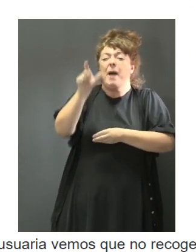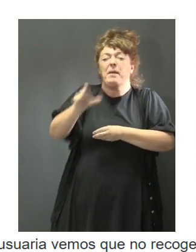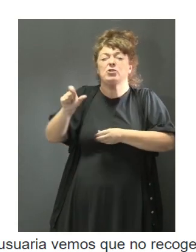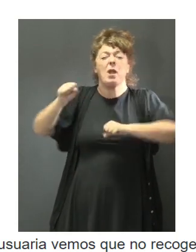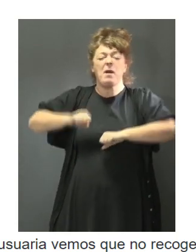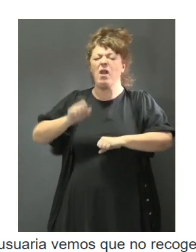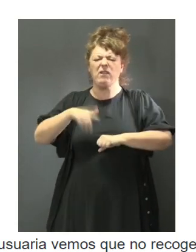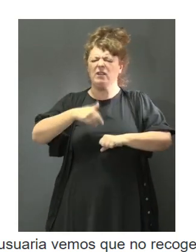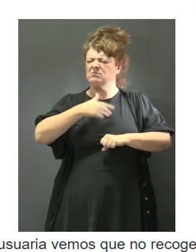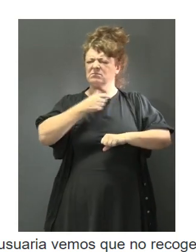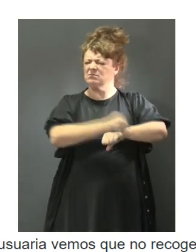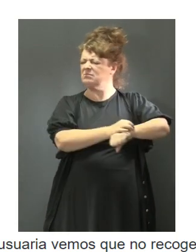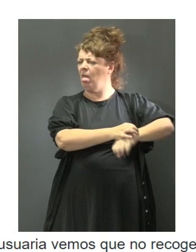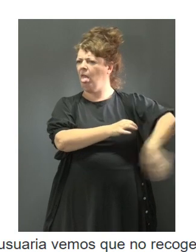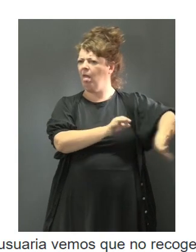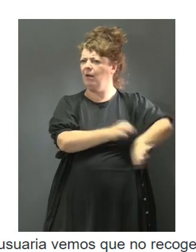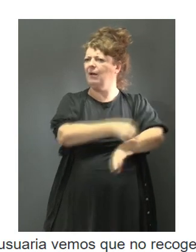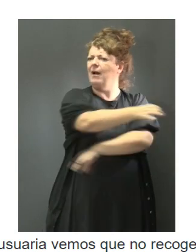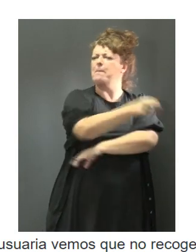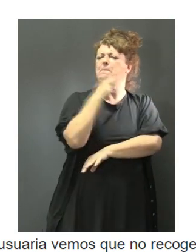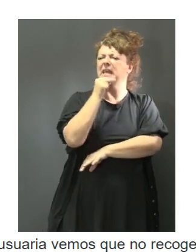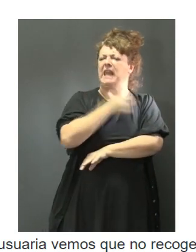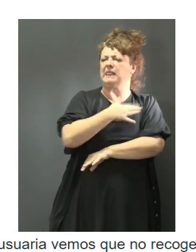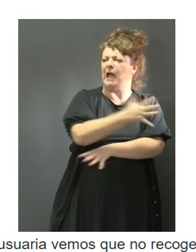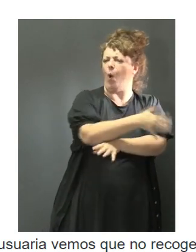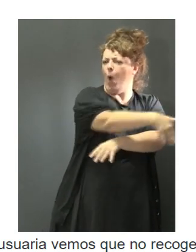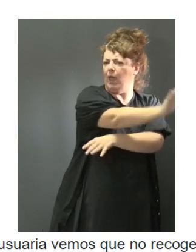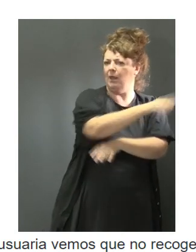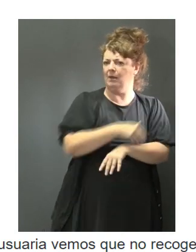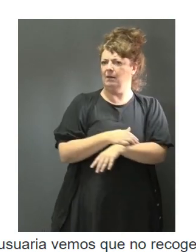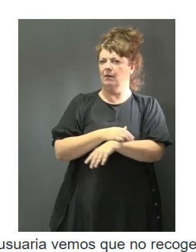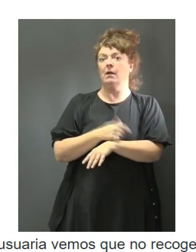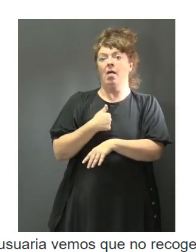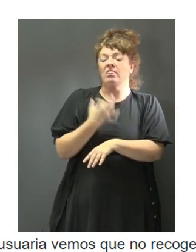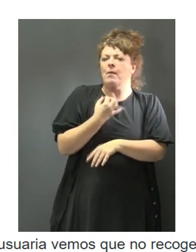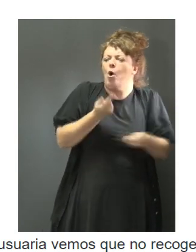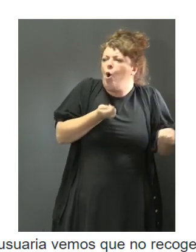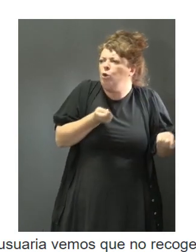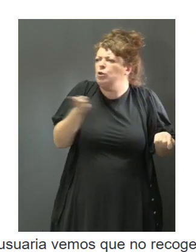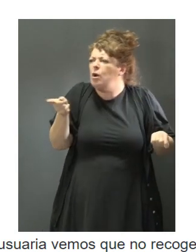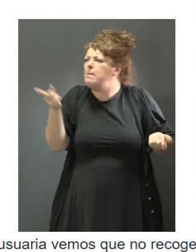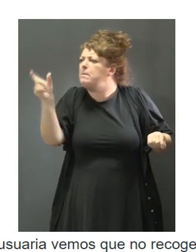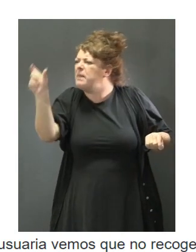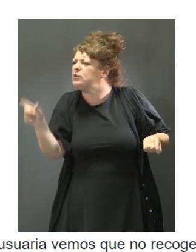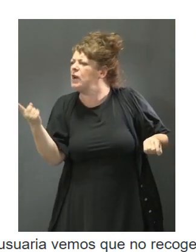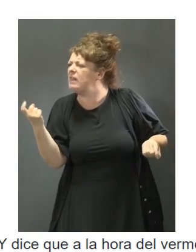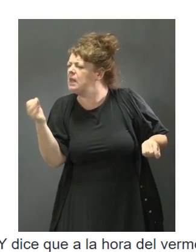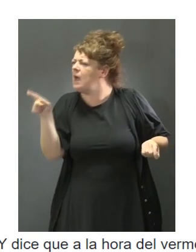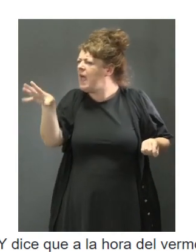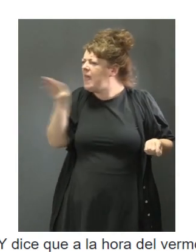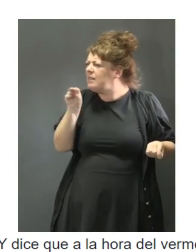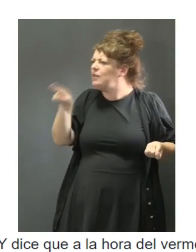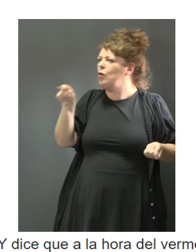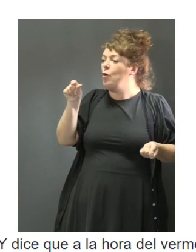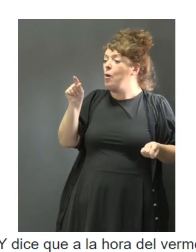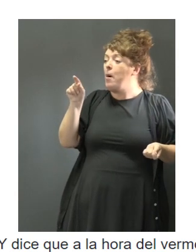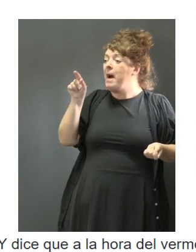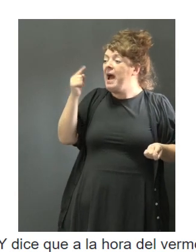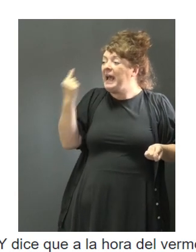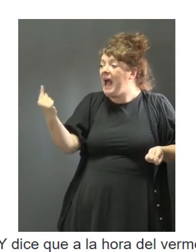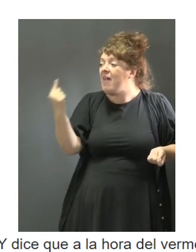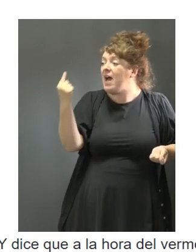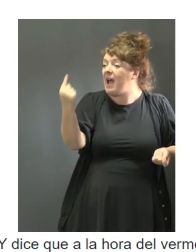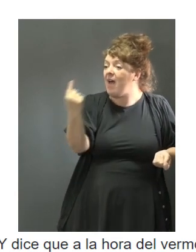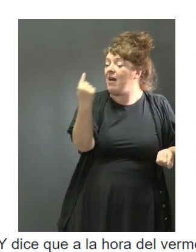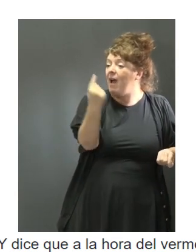el usuario, no nos va a ayudar. Entonces tenemos que estar constantemente viendo qué es lo que necesita la persona y entendiendo que cada persona